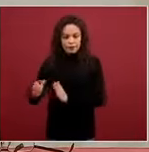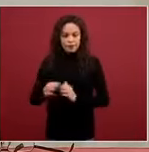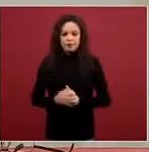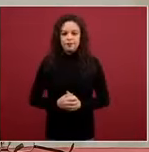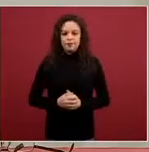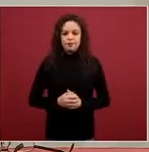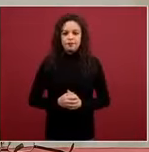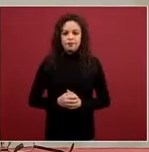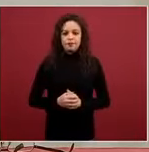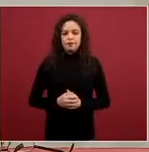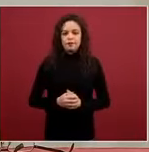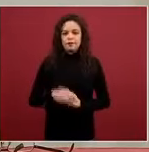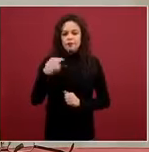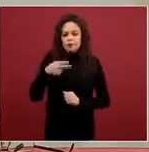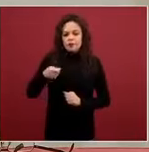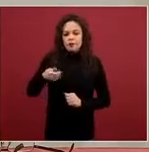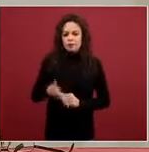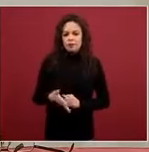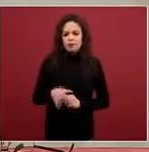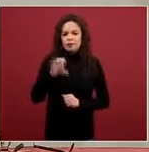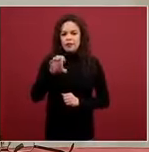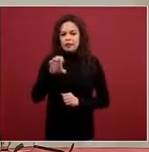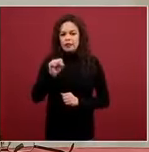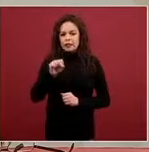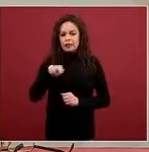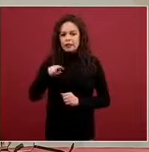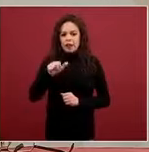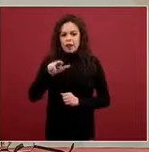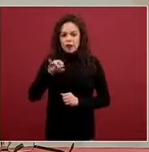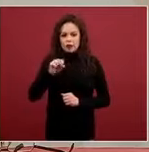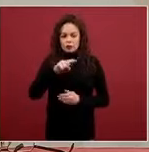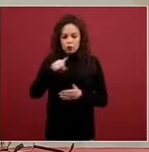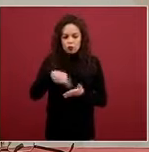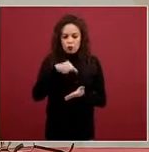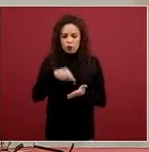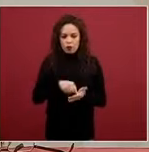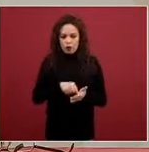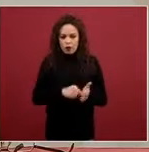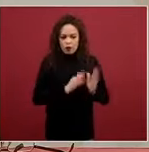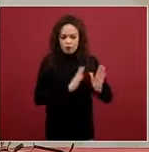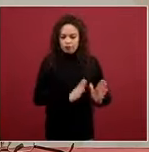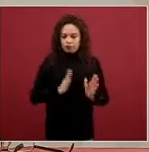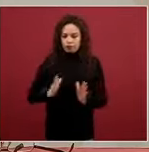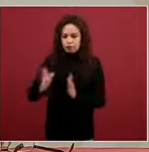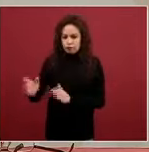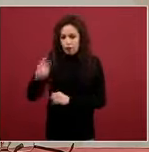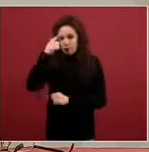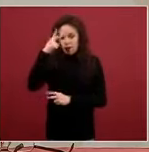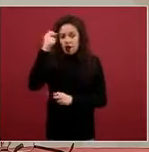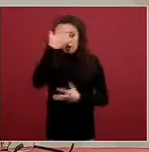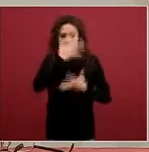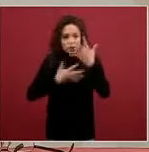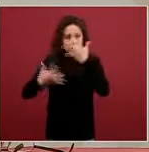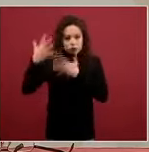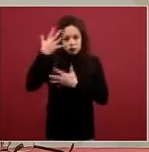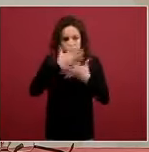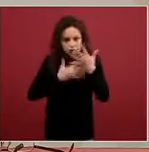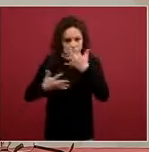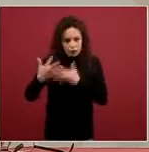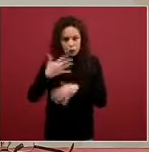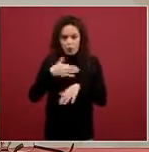escenarios a propósito para que no hubiera una confusión sobre la expectativa de que necesariamente de